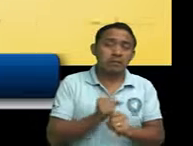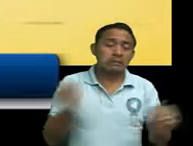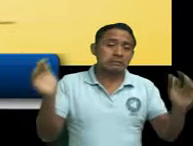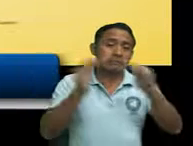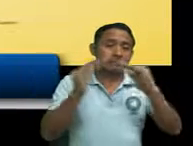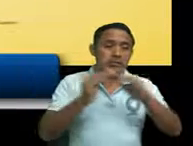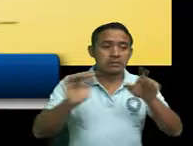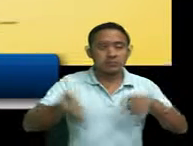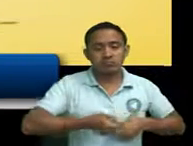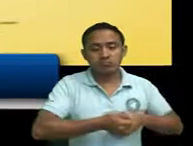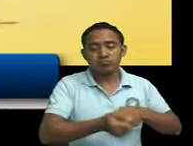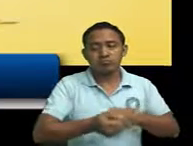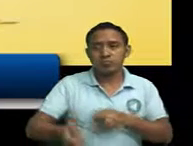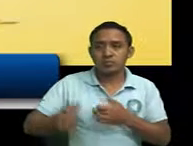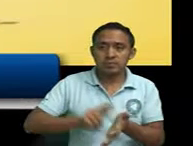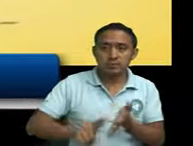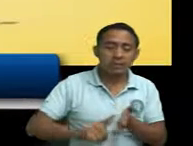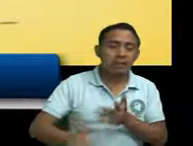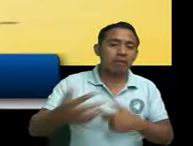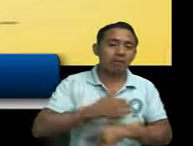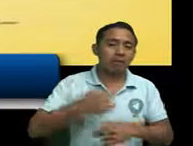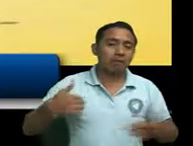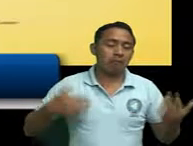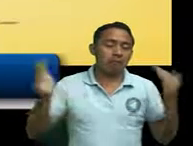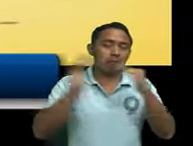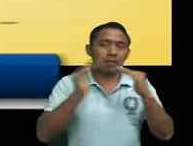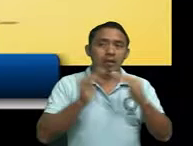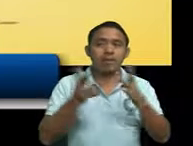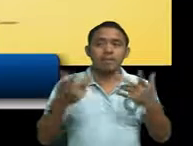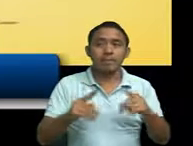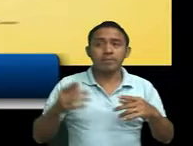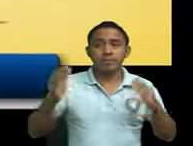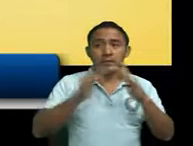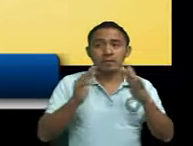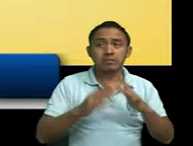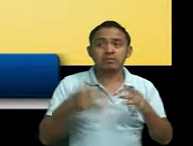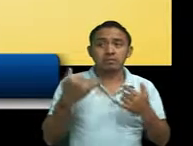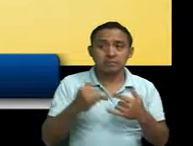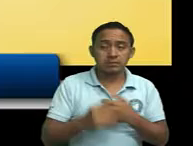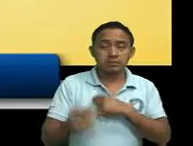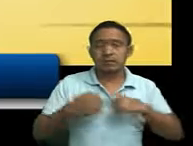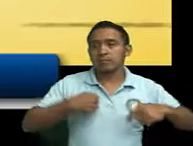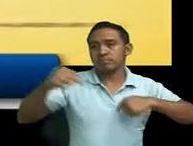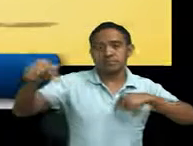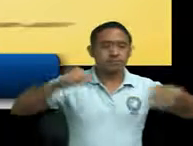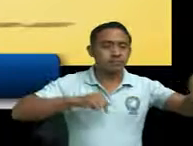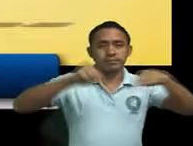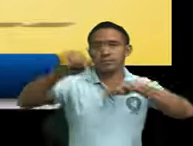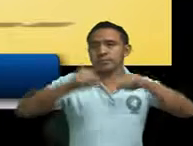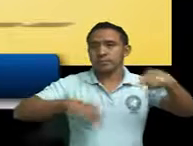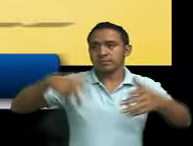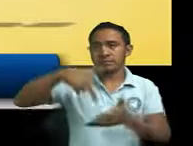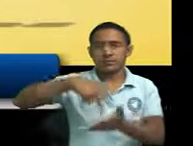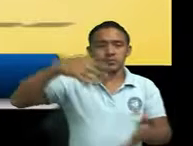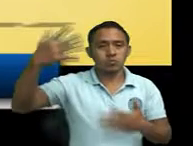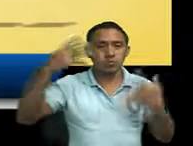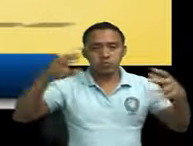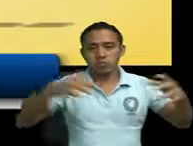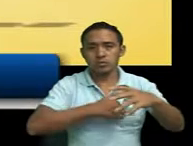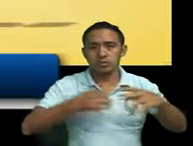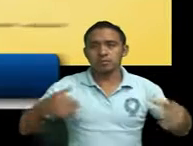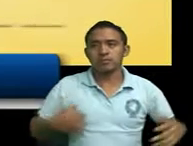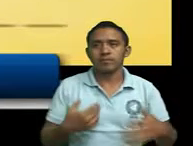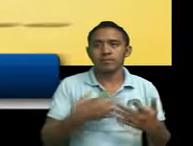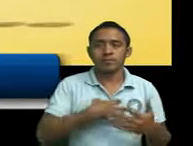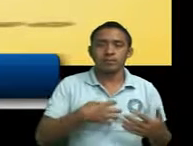casa, ¿ya? Entonces pasan más tiempo en su casa, aunque la actividad física de tu casa es de los oficios, estar de pie, pero